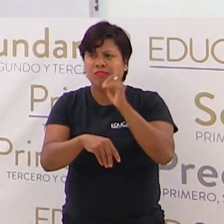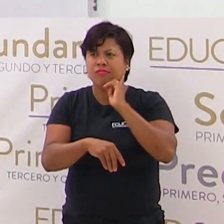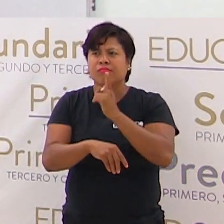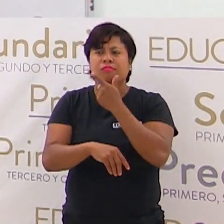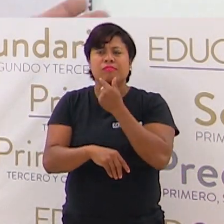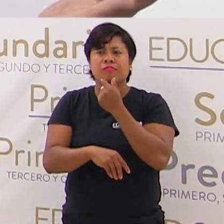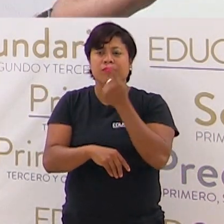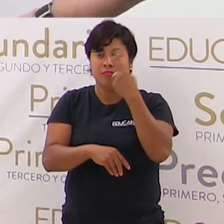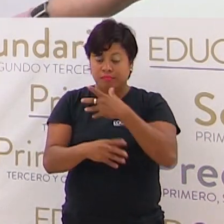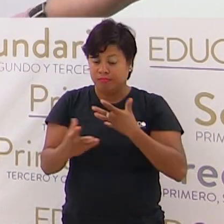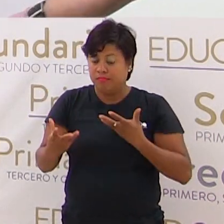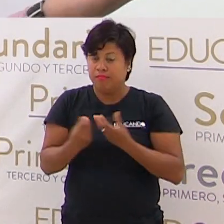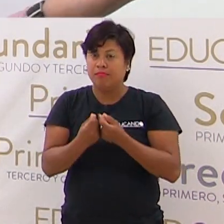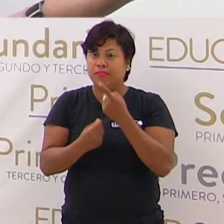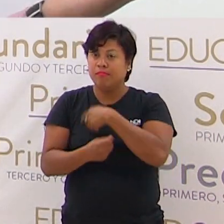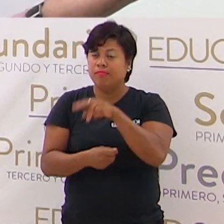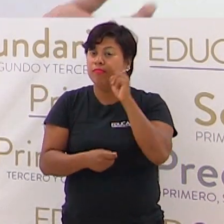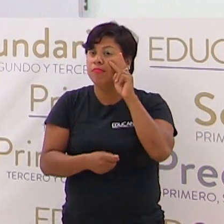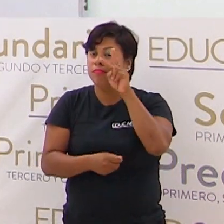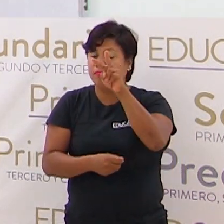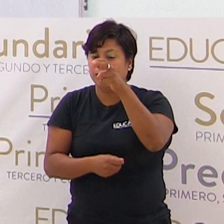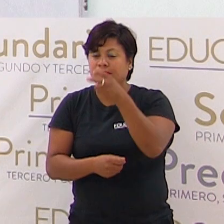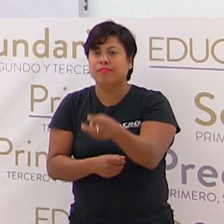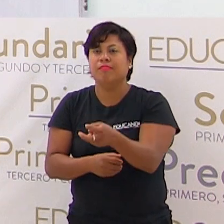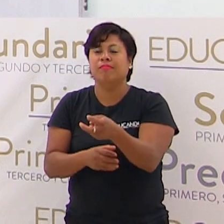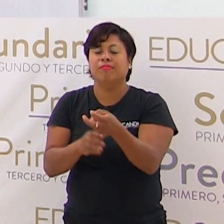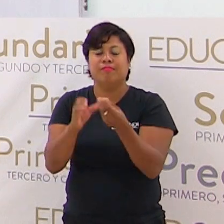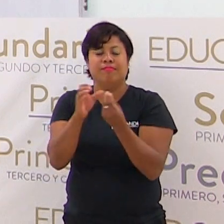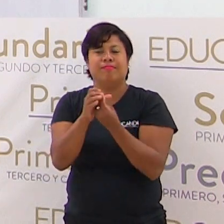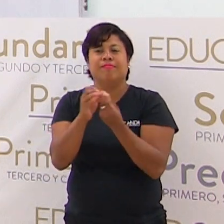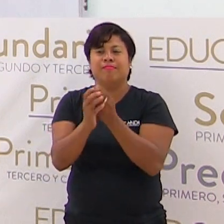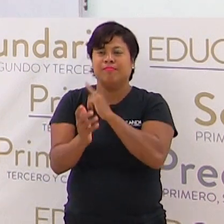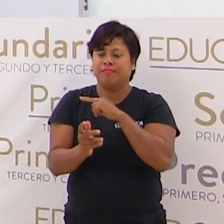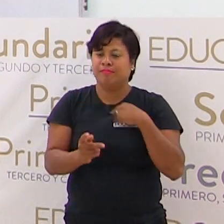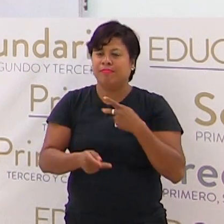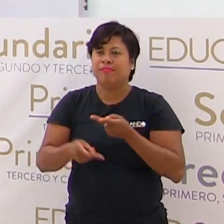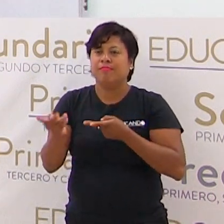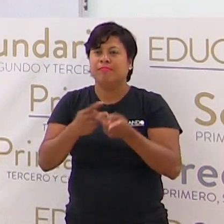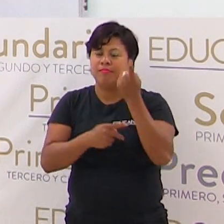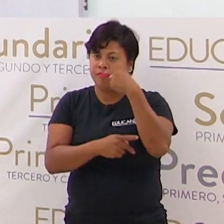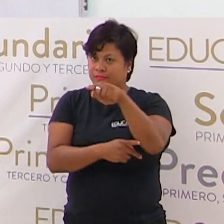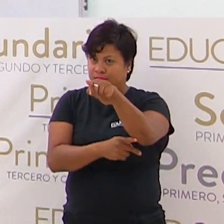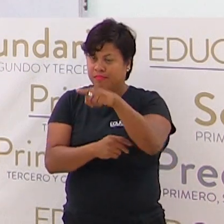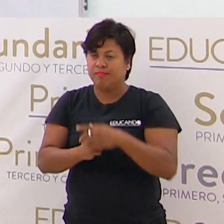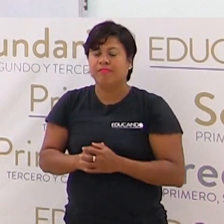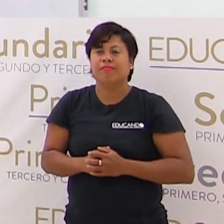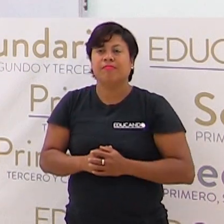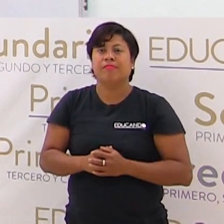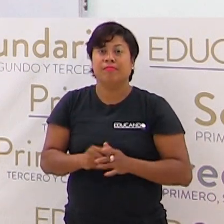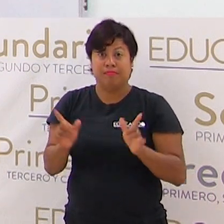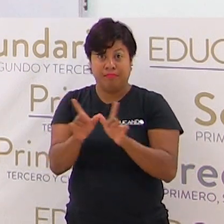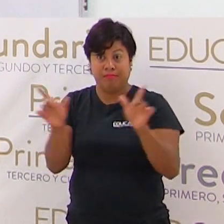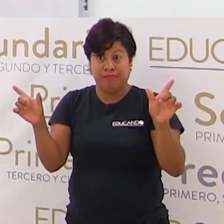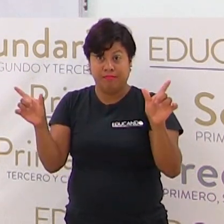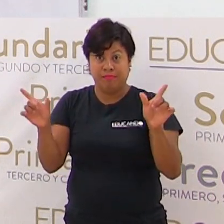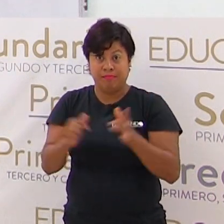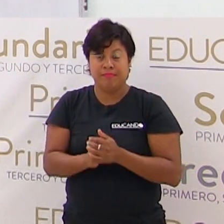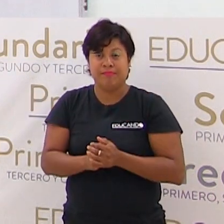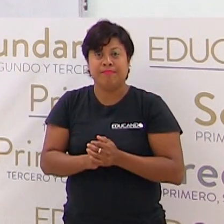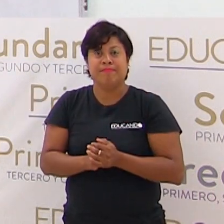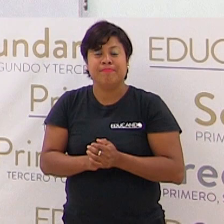amigos y amigas para que juntos puedan observar esta sesión que hemos preparado para ustedes. ¿Están